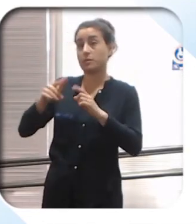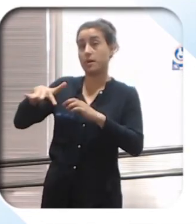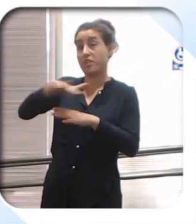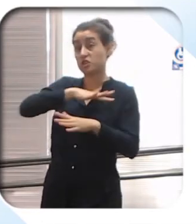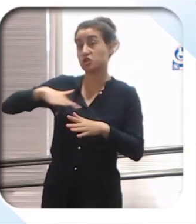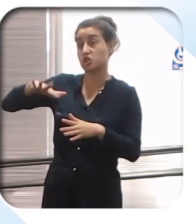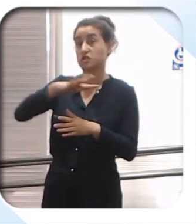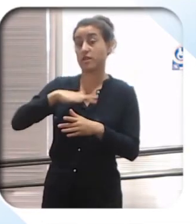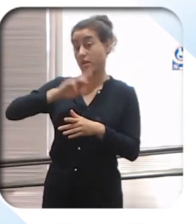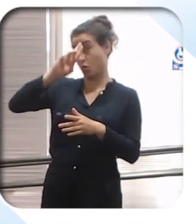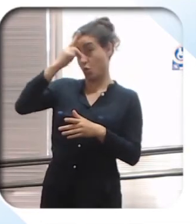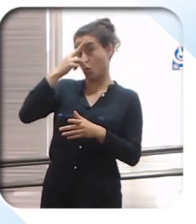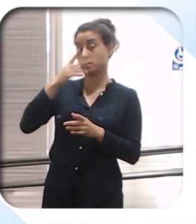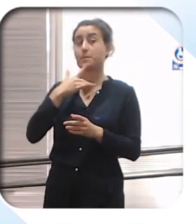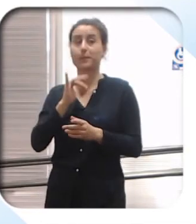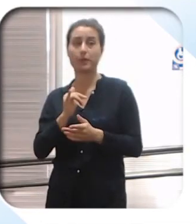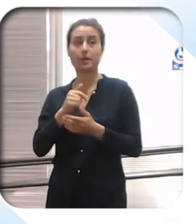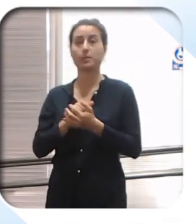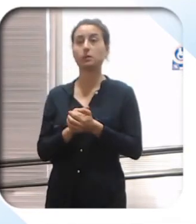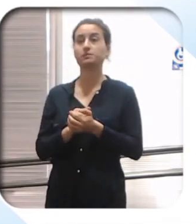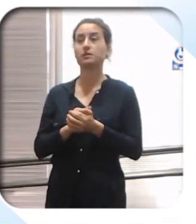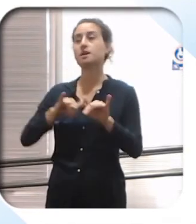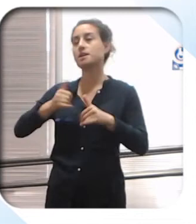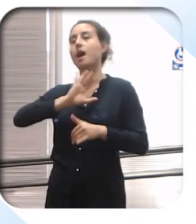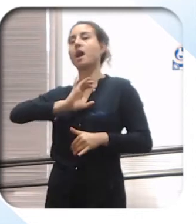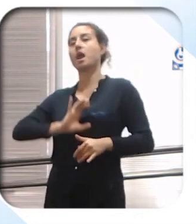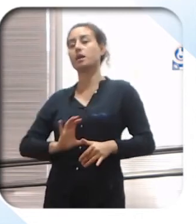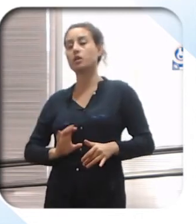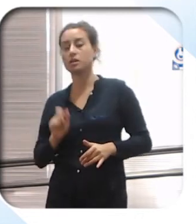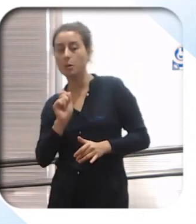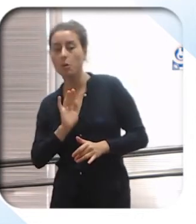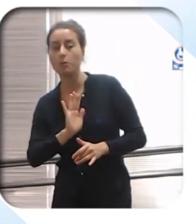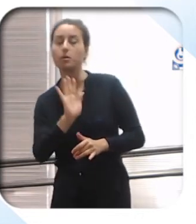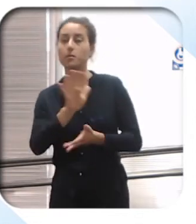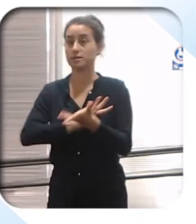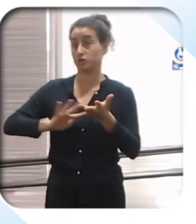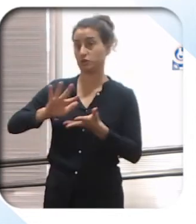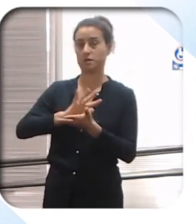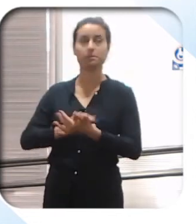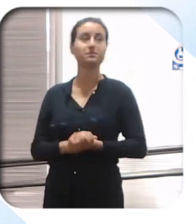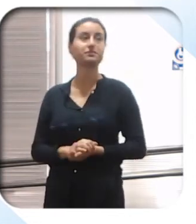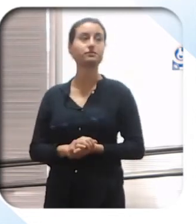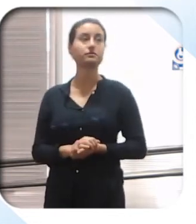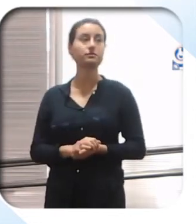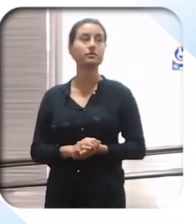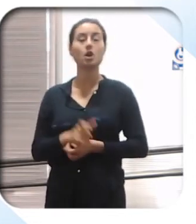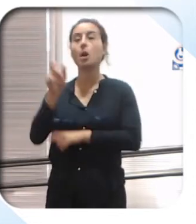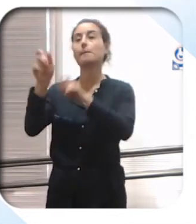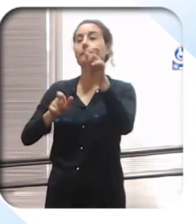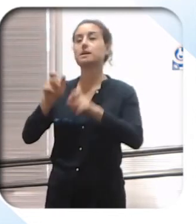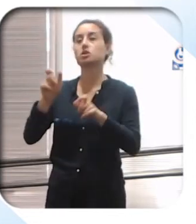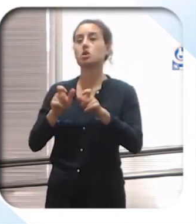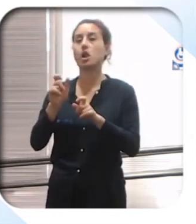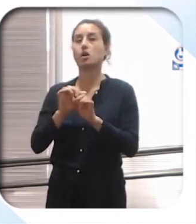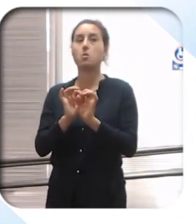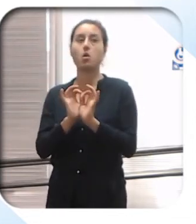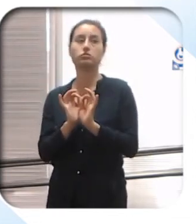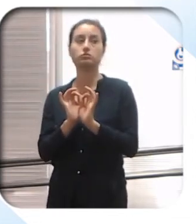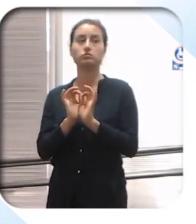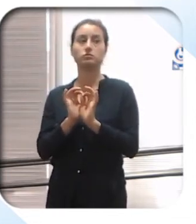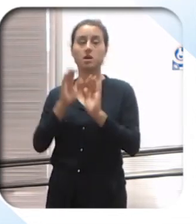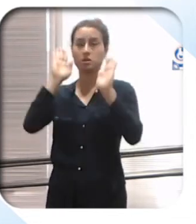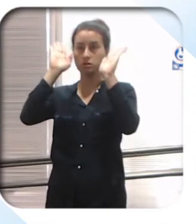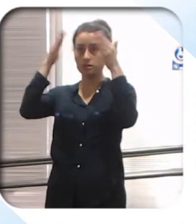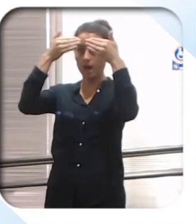la sociedad uruguaya, que ya tiene sus características de por sí, ¿verdad? Que somos personas muy conservadoras,